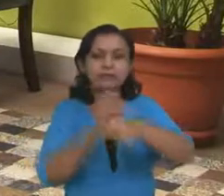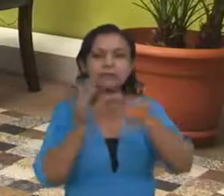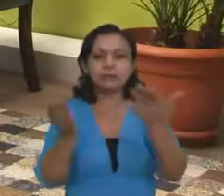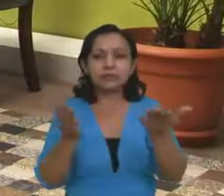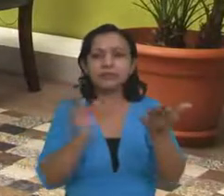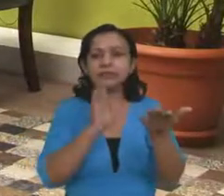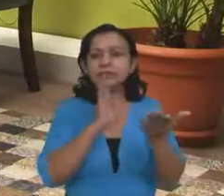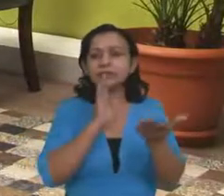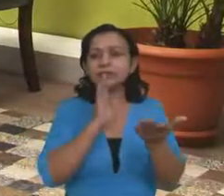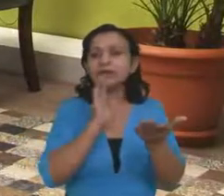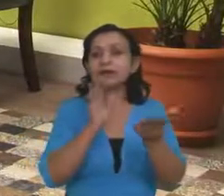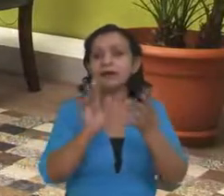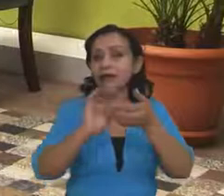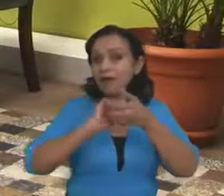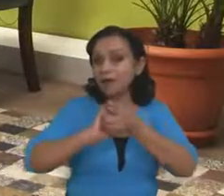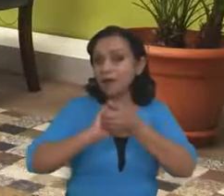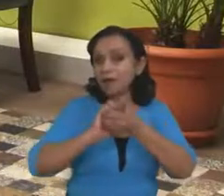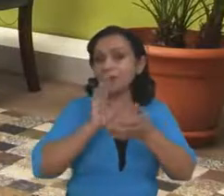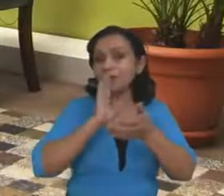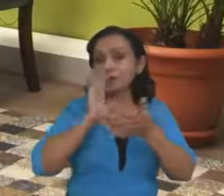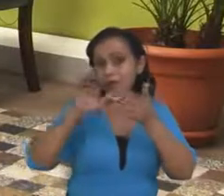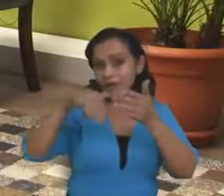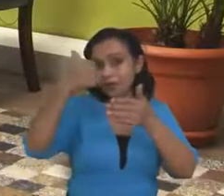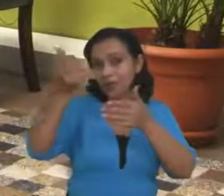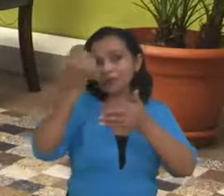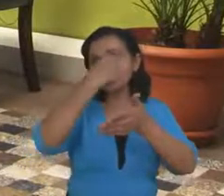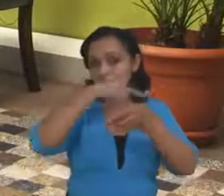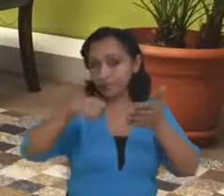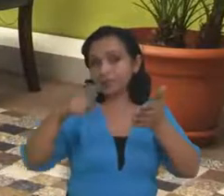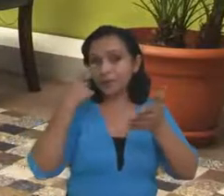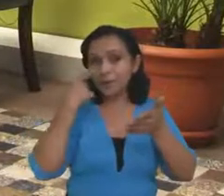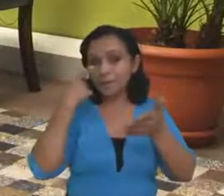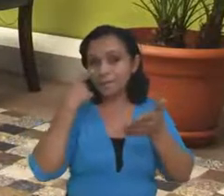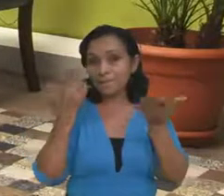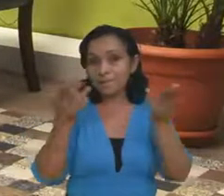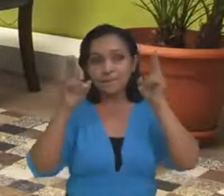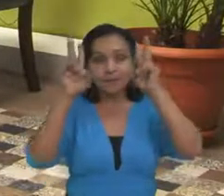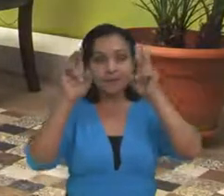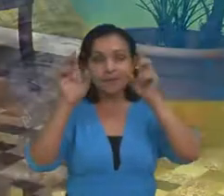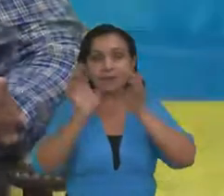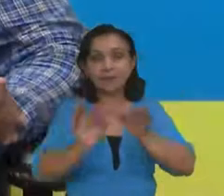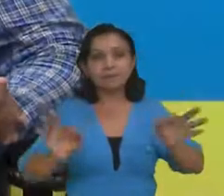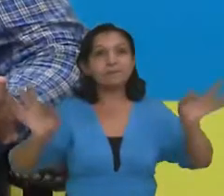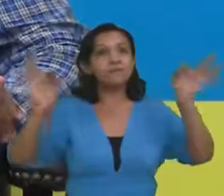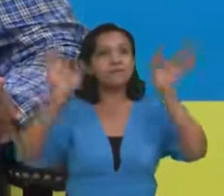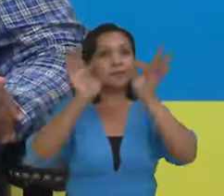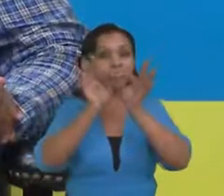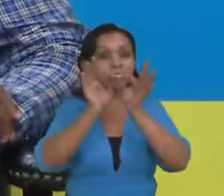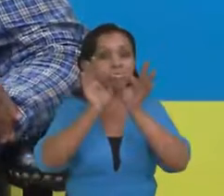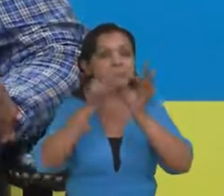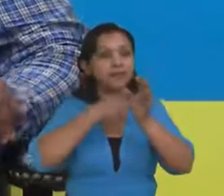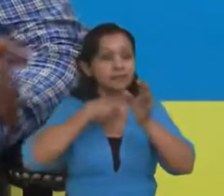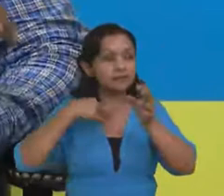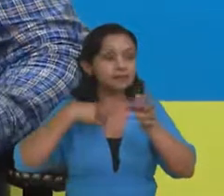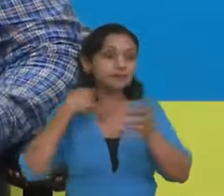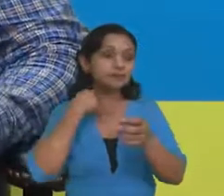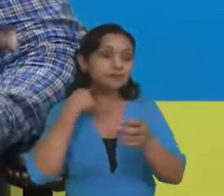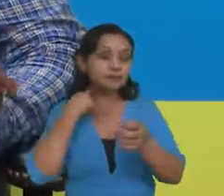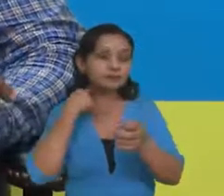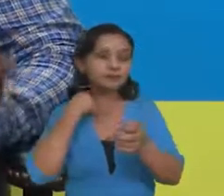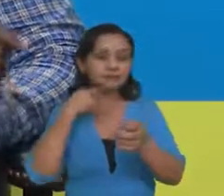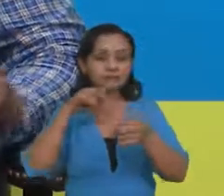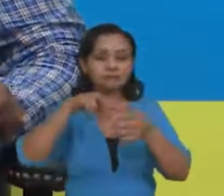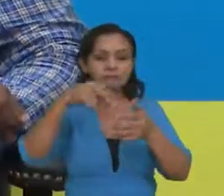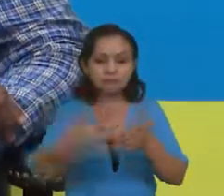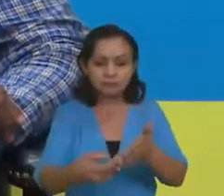tornillo. Le prometemos, amigos televidentes, hablar de eso la próxima semana. Okay. Porque es un tema también muy interesante que se da muy frecuentemente con las